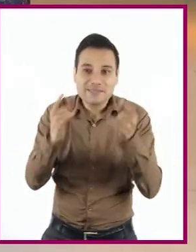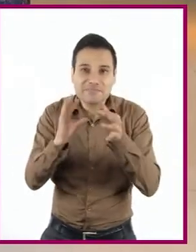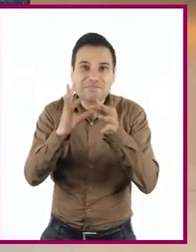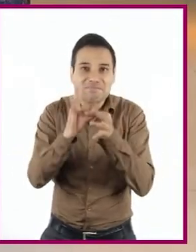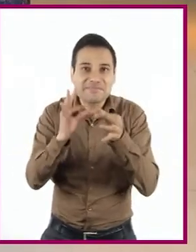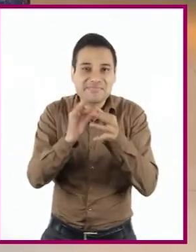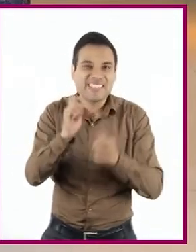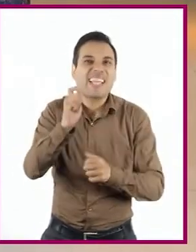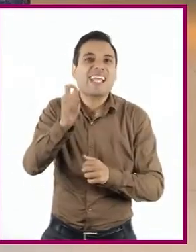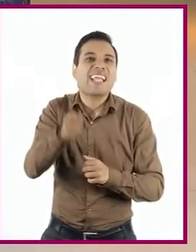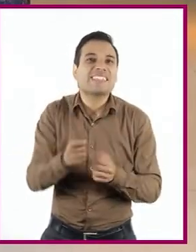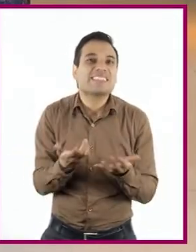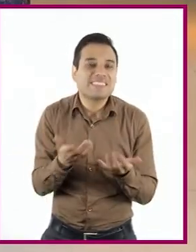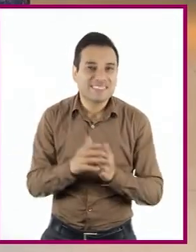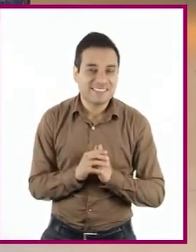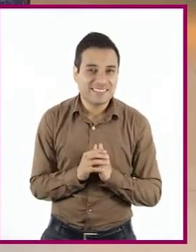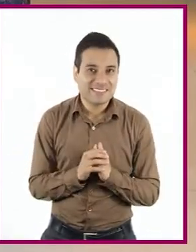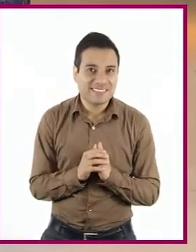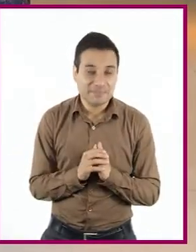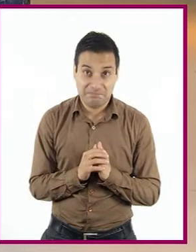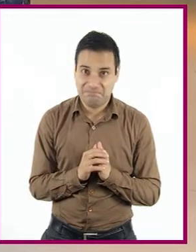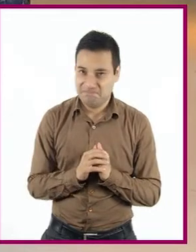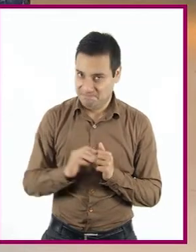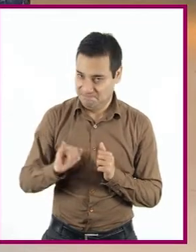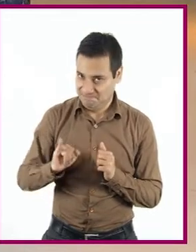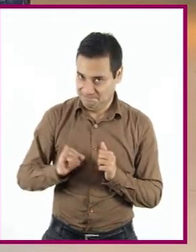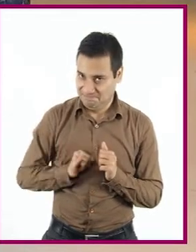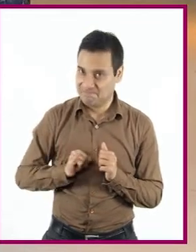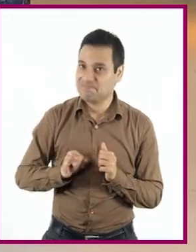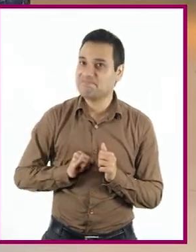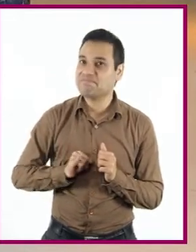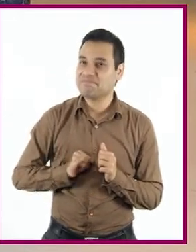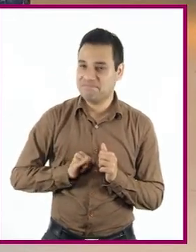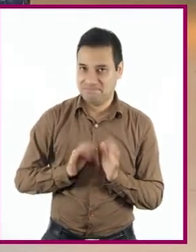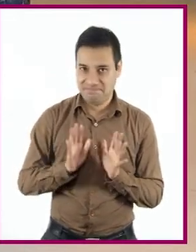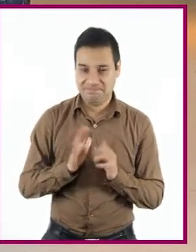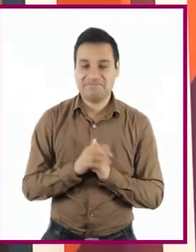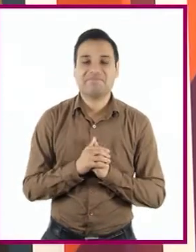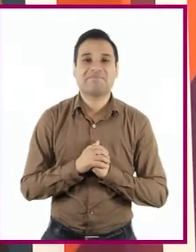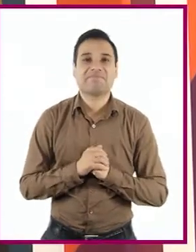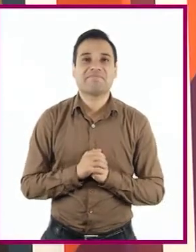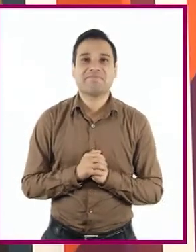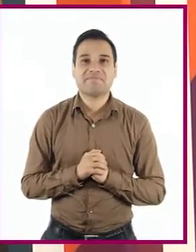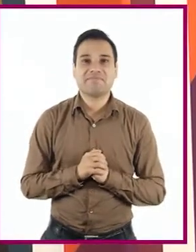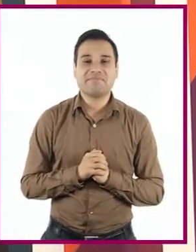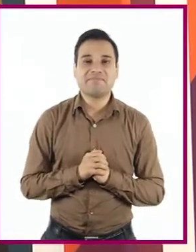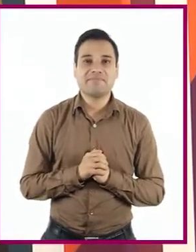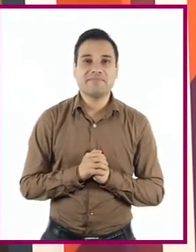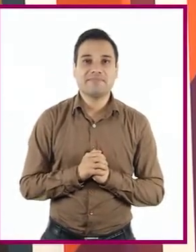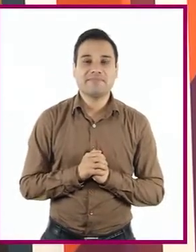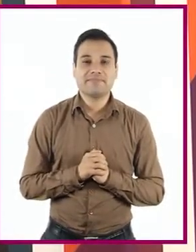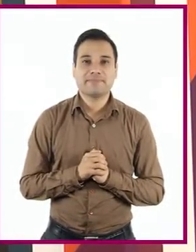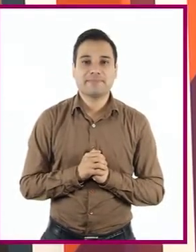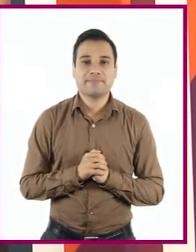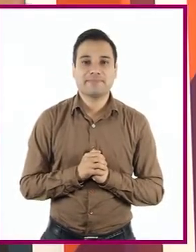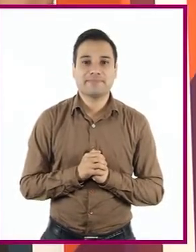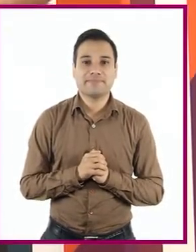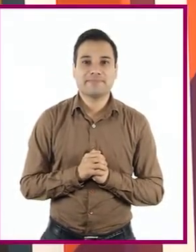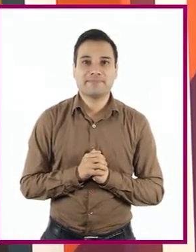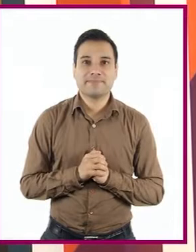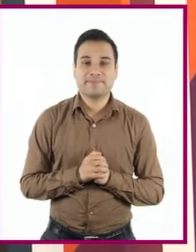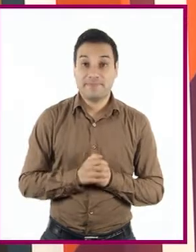ocurrido y que quisieran incluirlo en estas memorias? Así que lo que harán